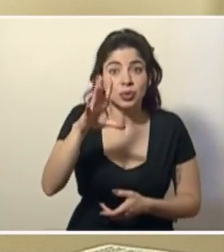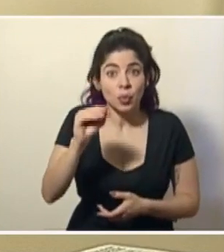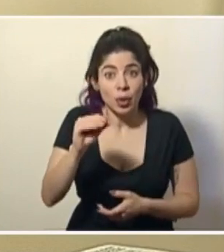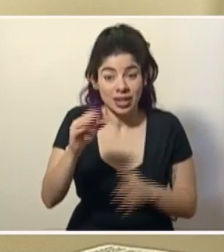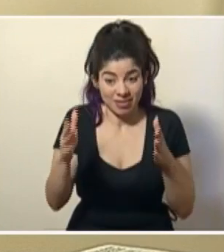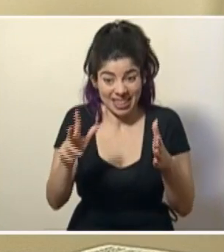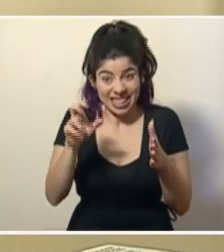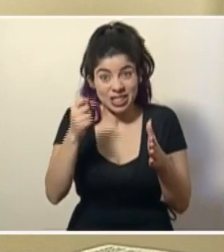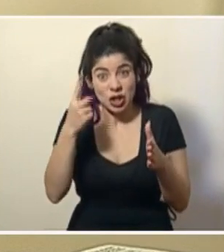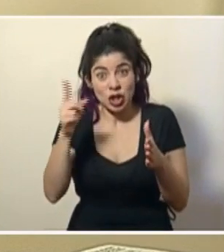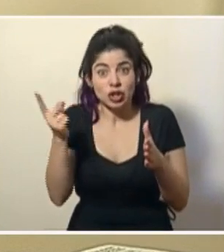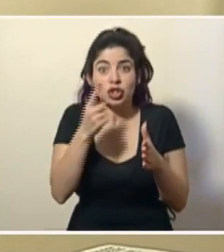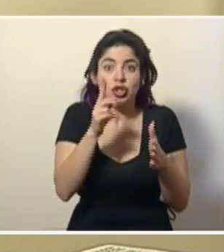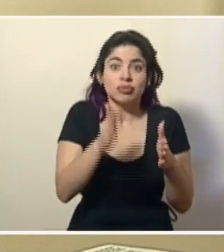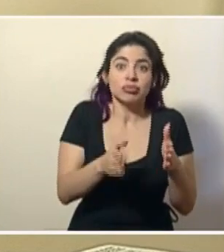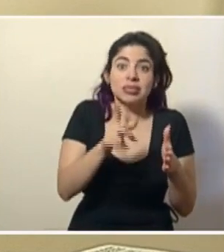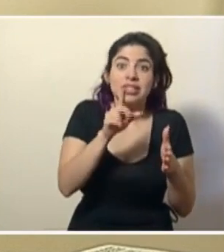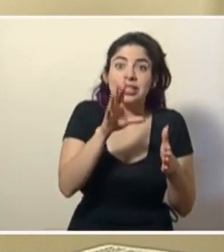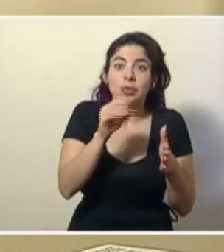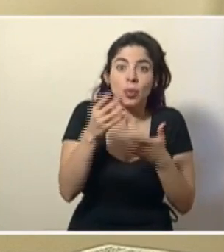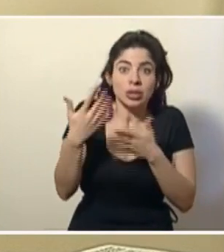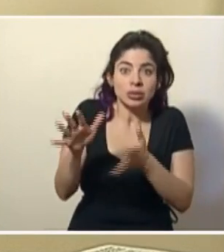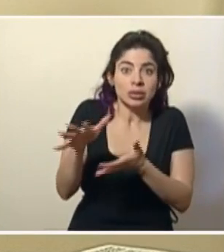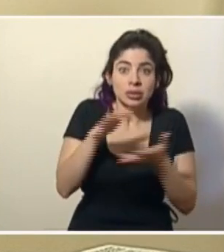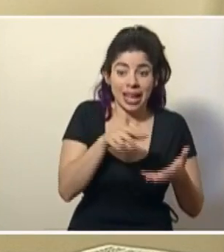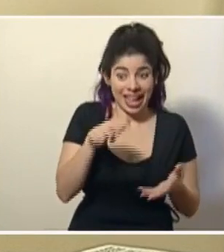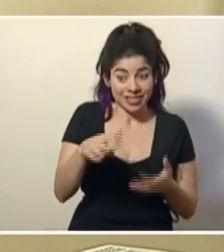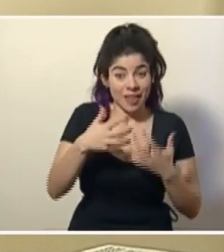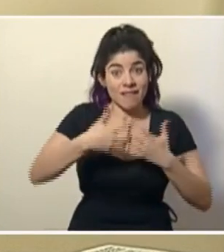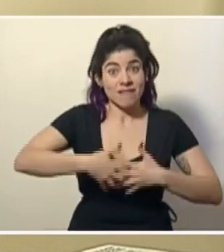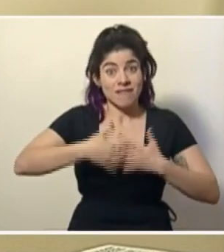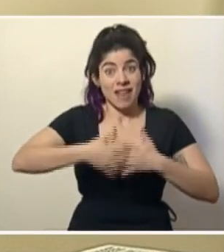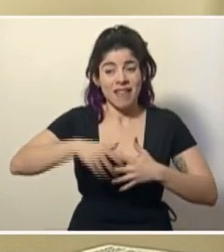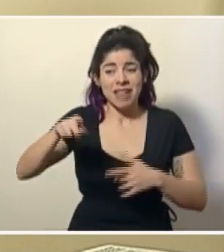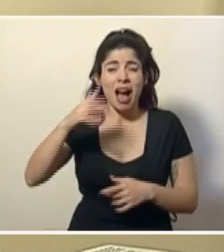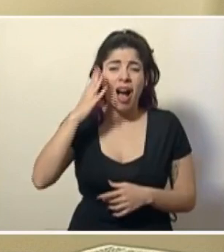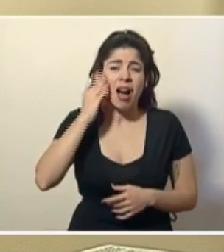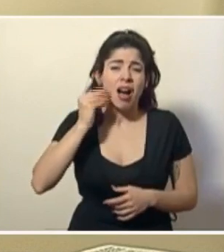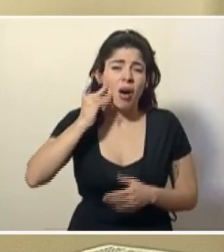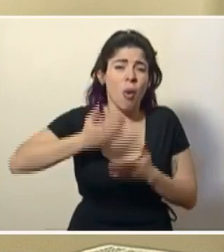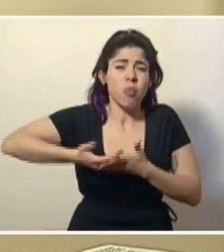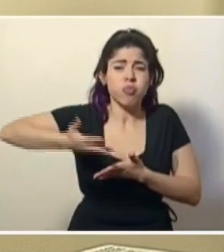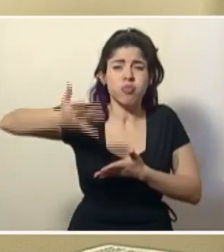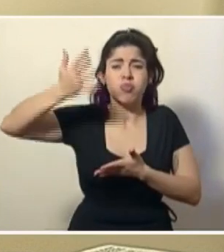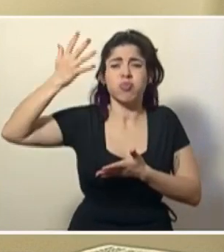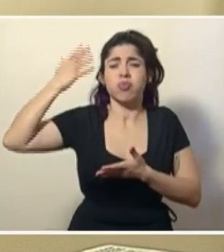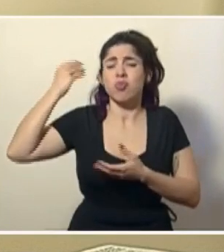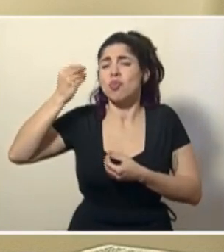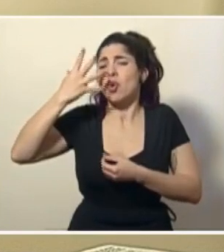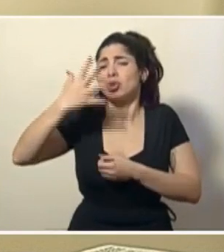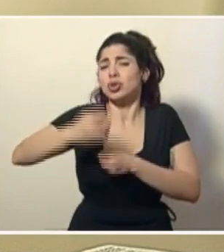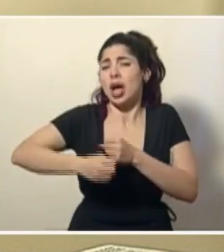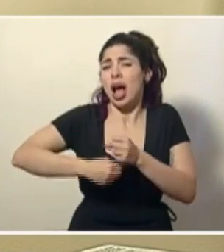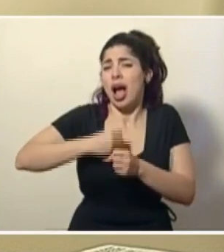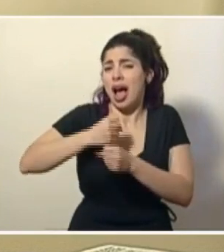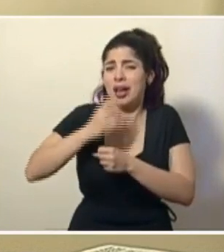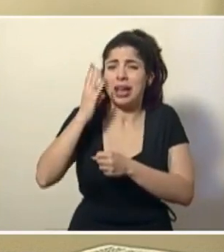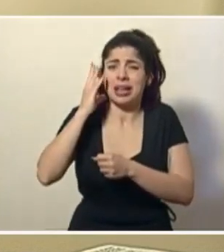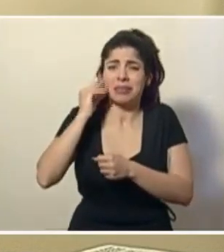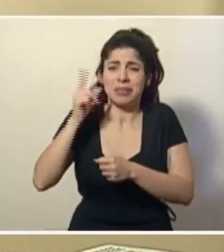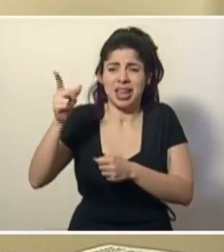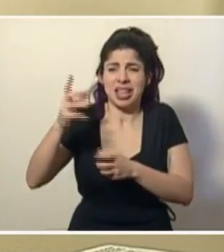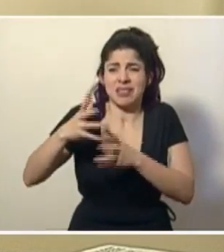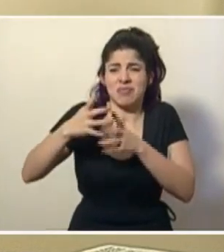esos 311 pedidos. Y estos son fabricantes con trayectoria a veces de muchas décadas. O sea,